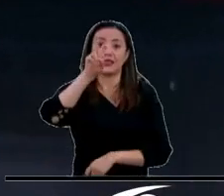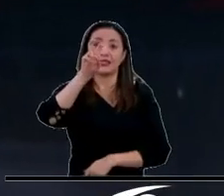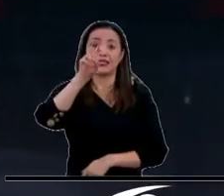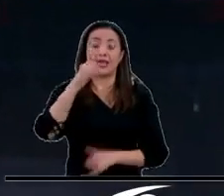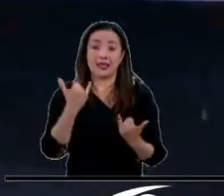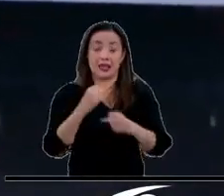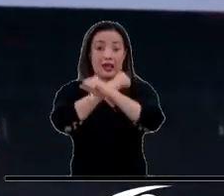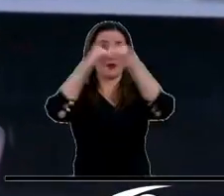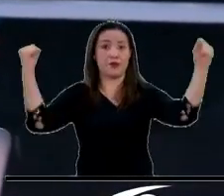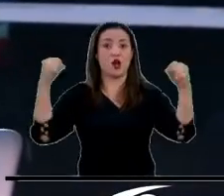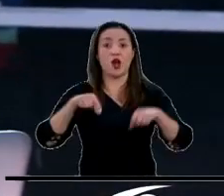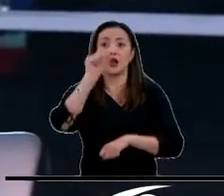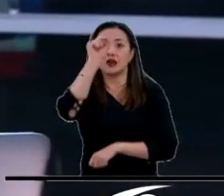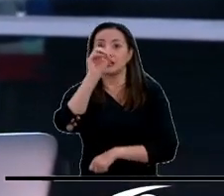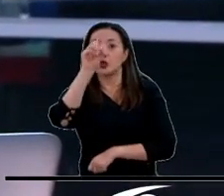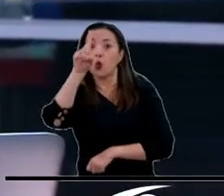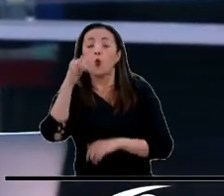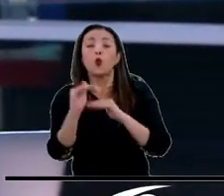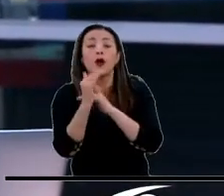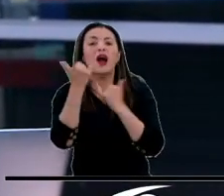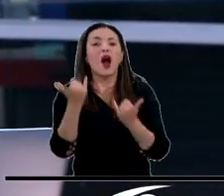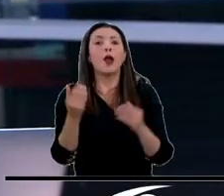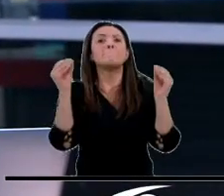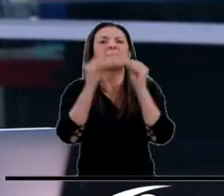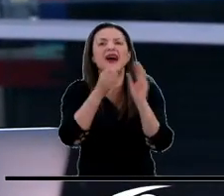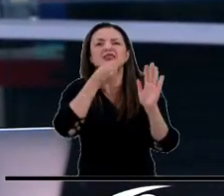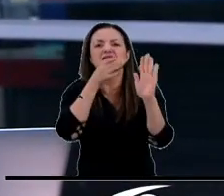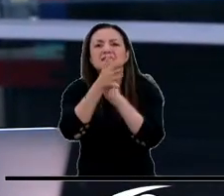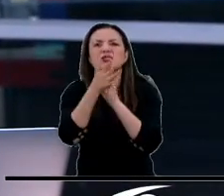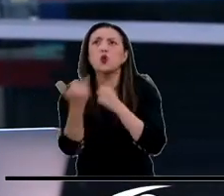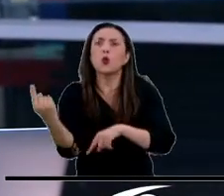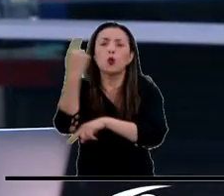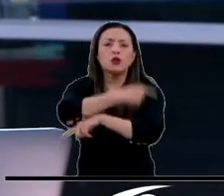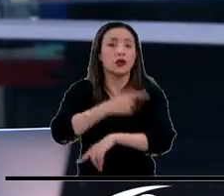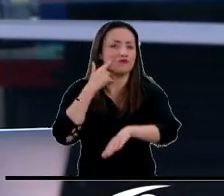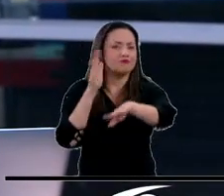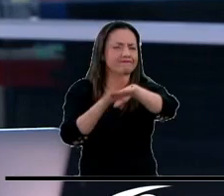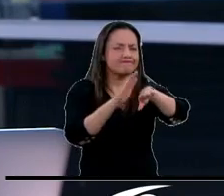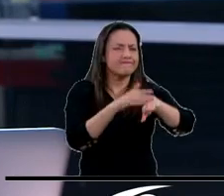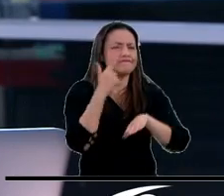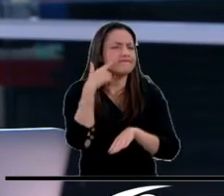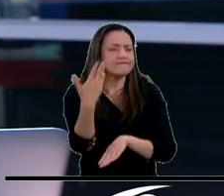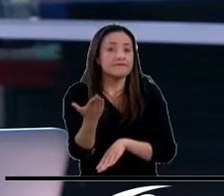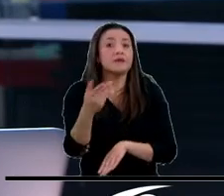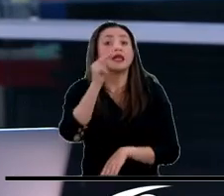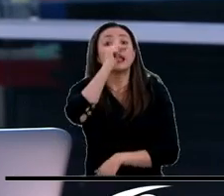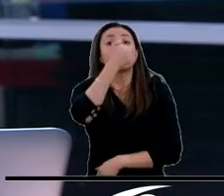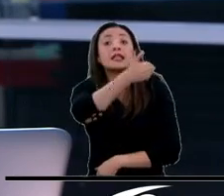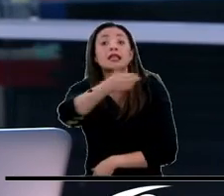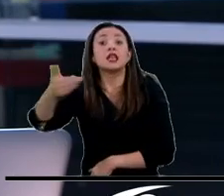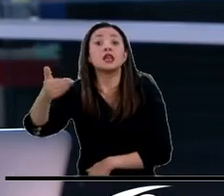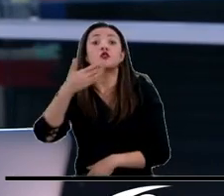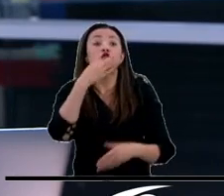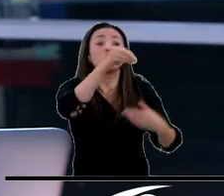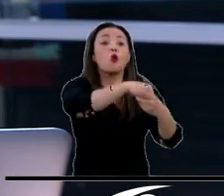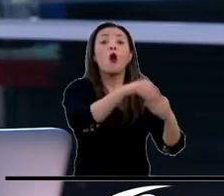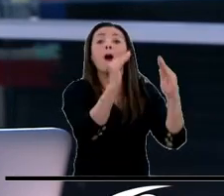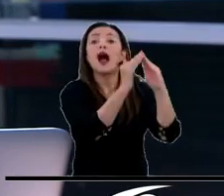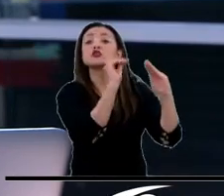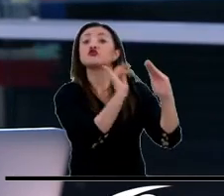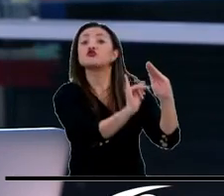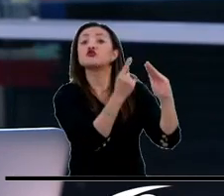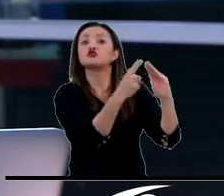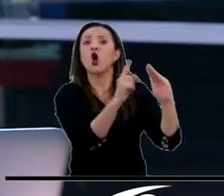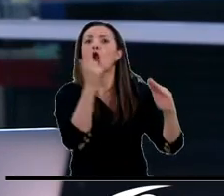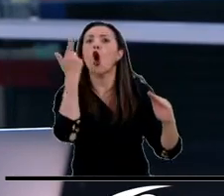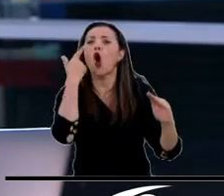Mañana, un minuto, buenos días, vamos en vivo con más noticias Caracol del Día. Presten mucho cuidado cuando sus niños se queden solos porque la delincuencia está al